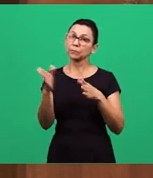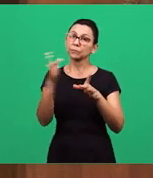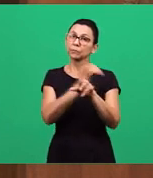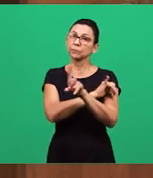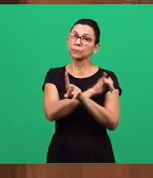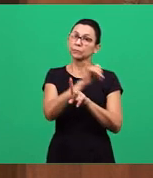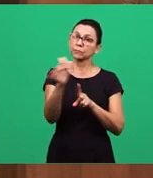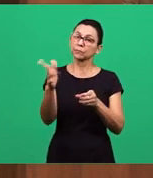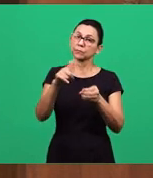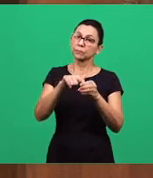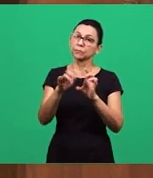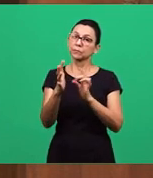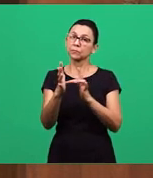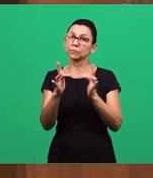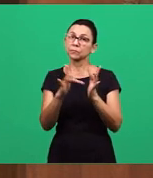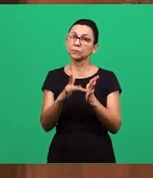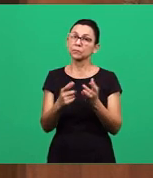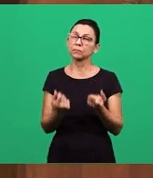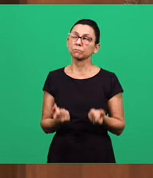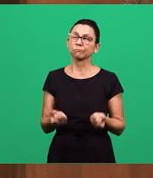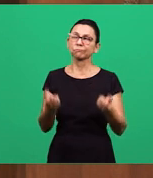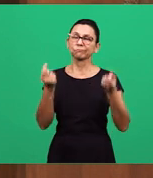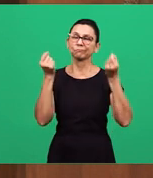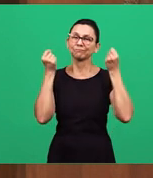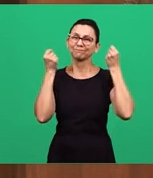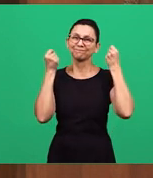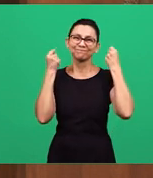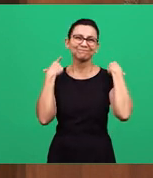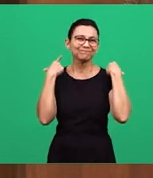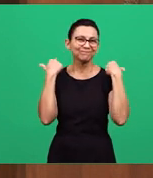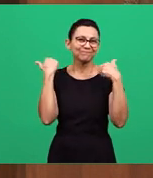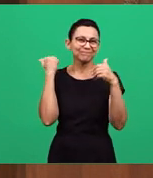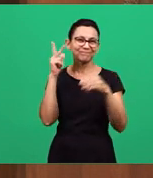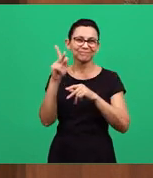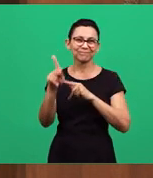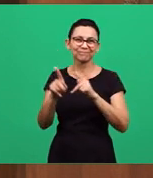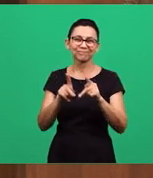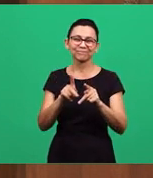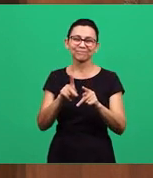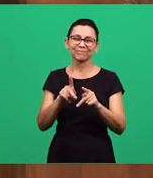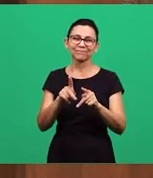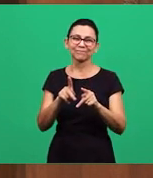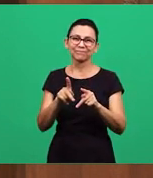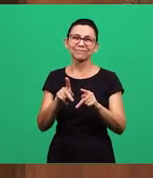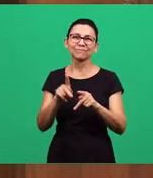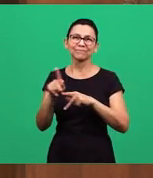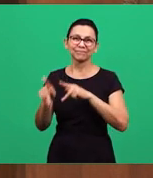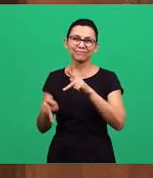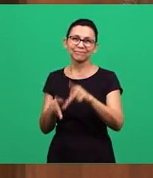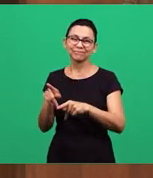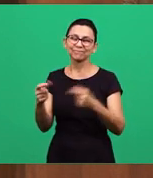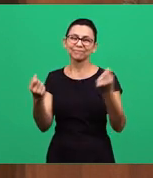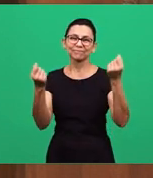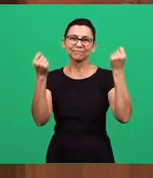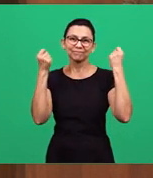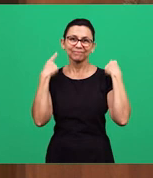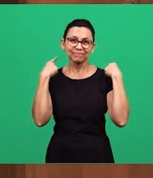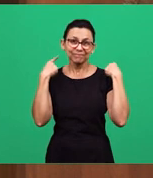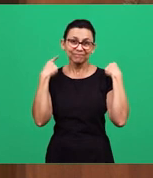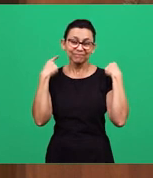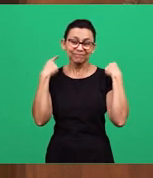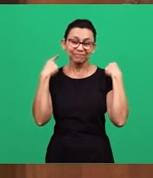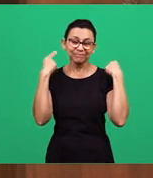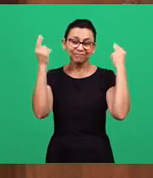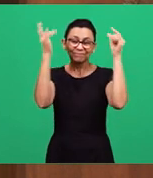profético. Ellos estaban separados de aquello que es el proyecto de Dios para este momento que vivimos. Hay